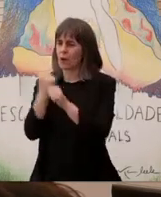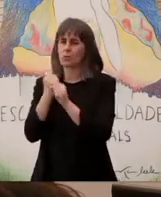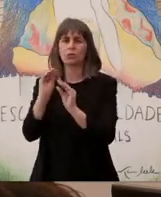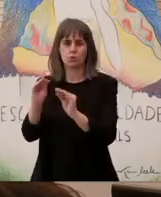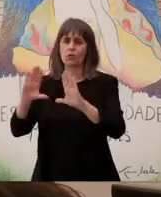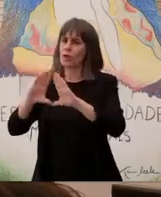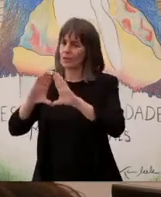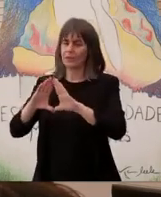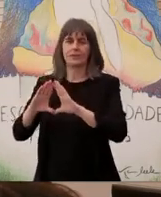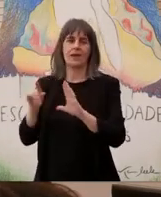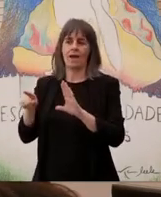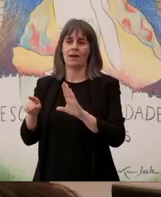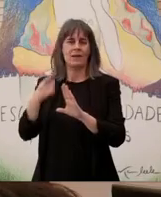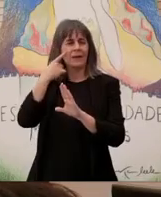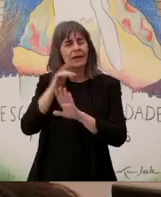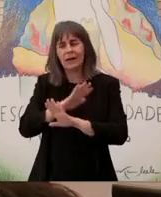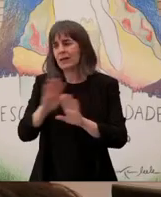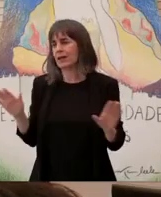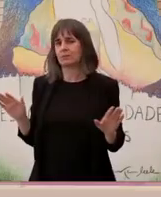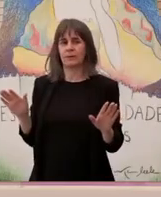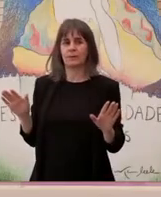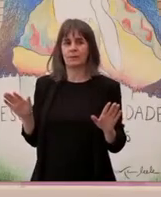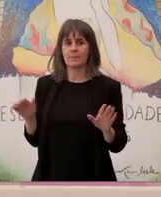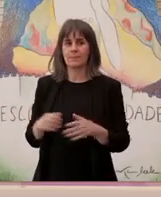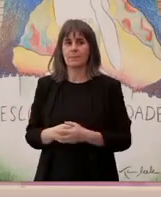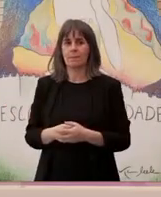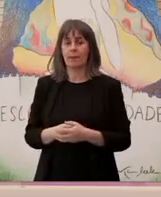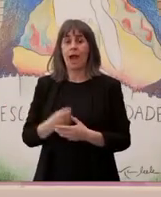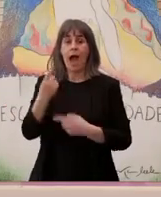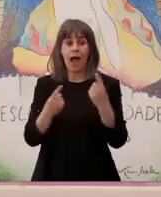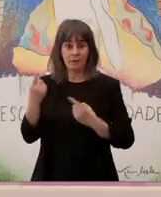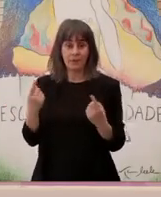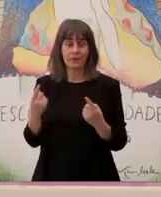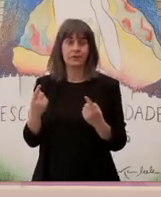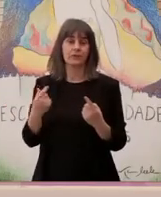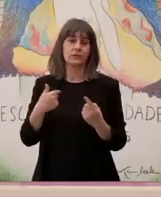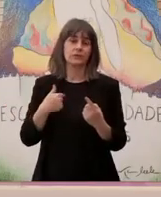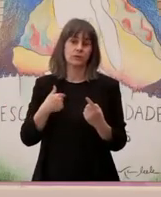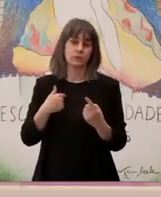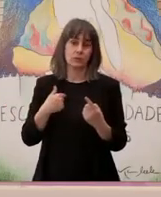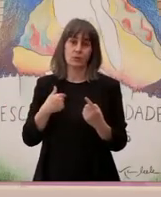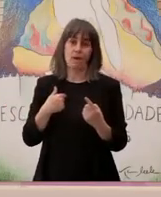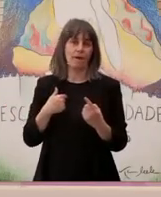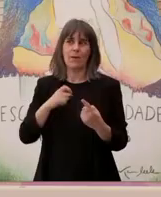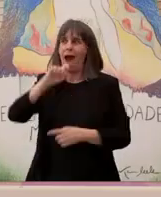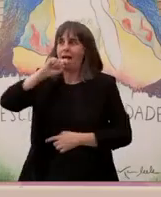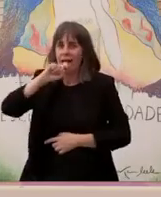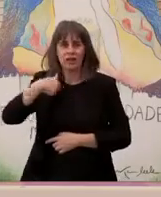e impresionante Carmela a veces un vídeo no vivir en la provincia de pontevedra